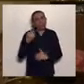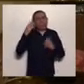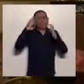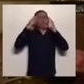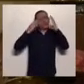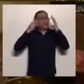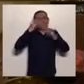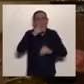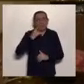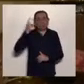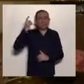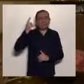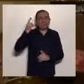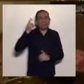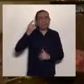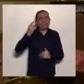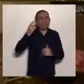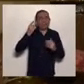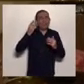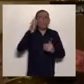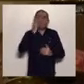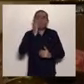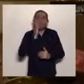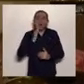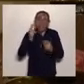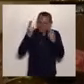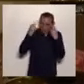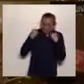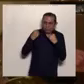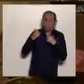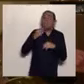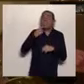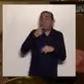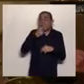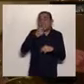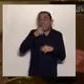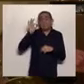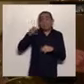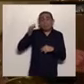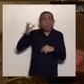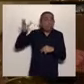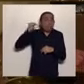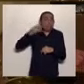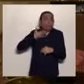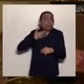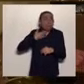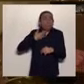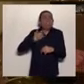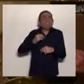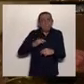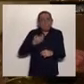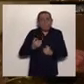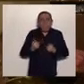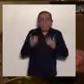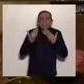somos ese sueño de Dios y somos dóciles a su voluntad, si sabemos escuchar su voz, si realmente gastamos nuestra